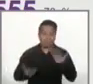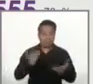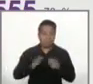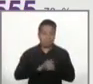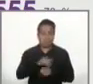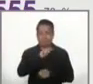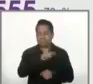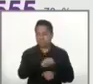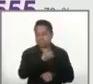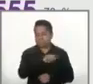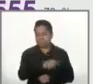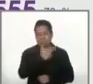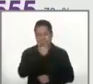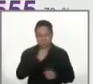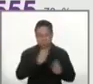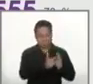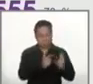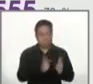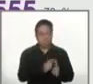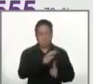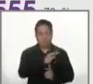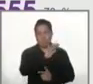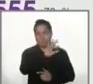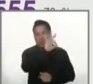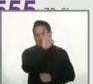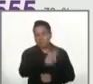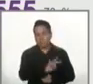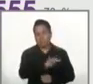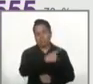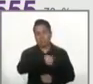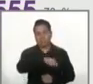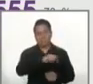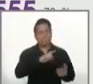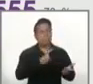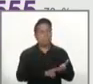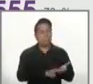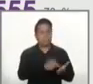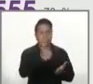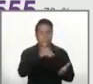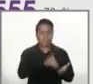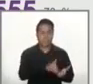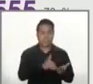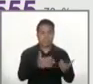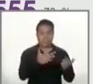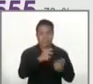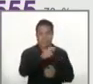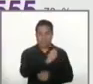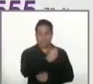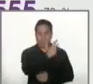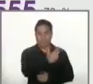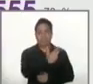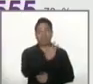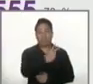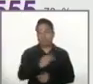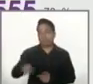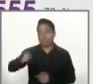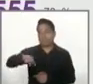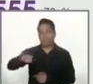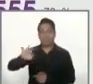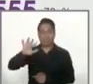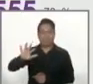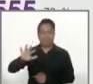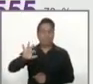los varones reportan el 55% de los casos con un total de 6.732 y el